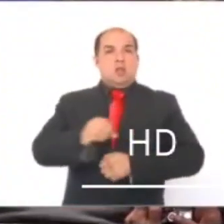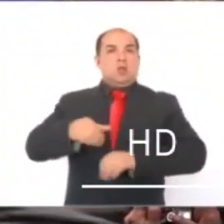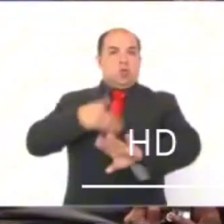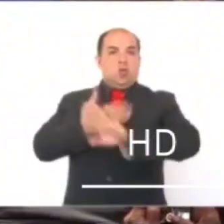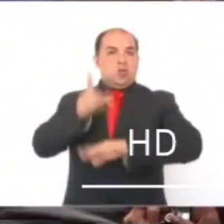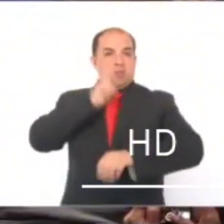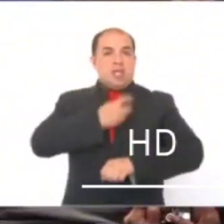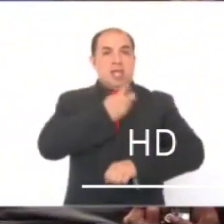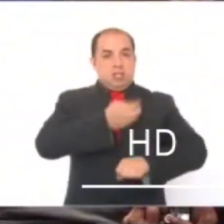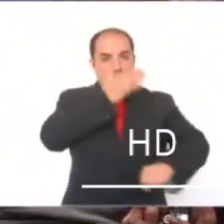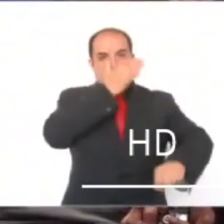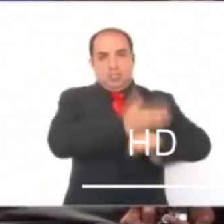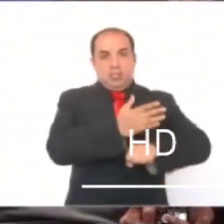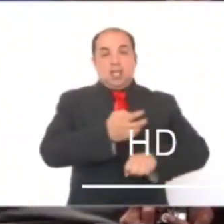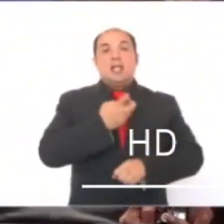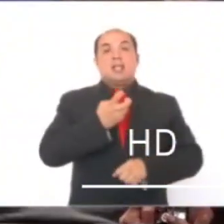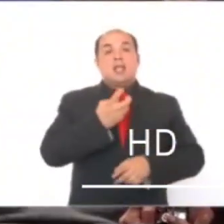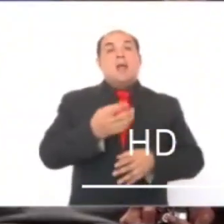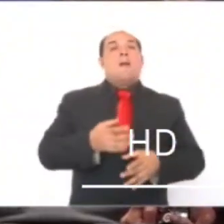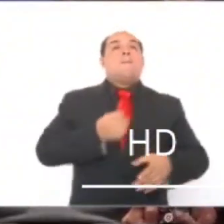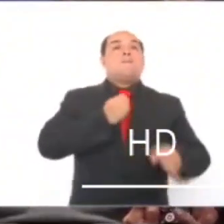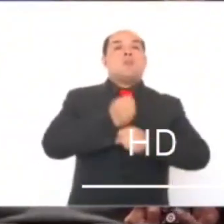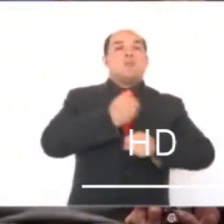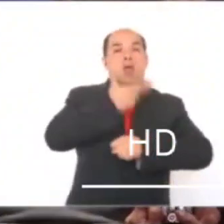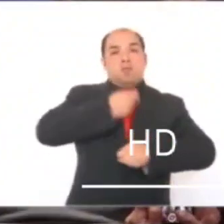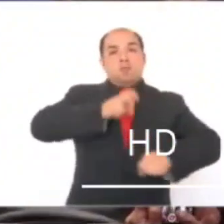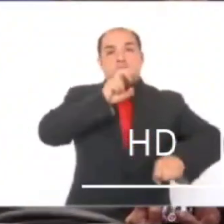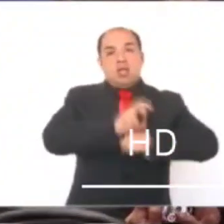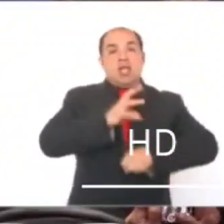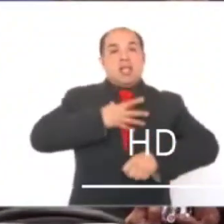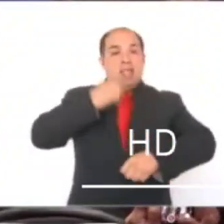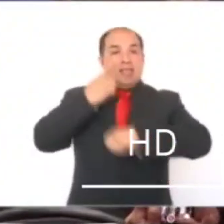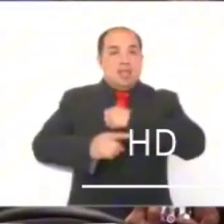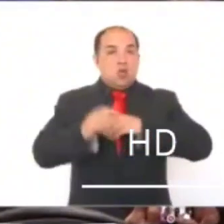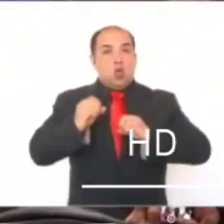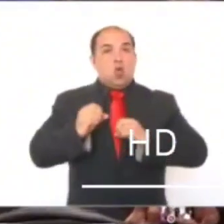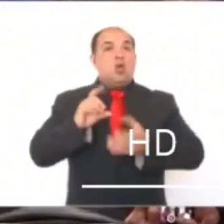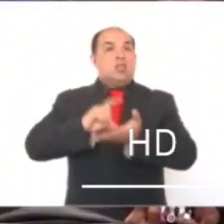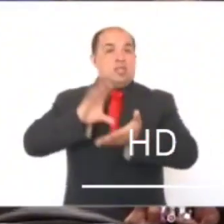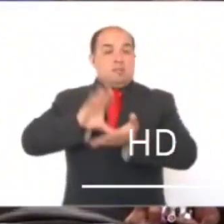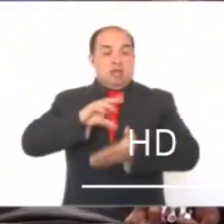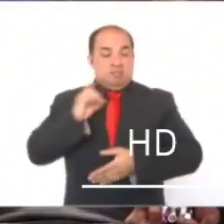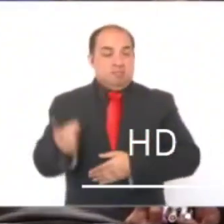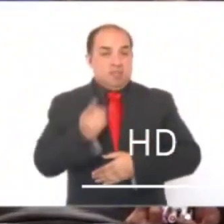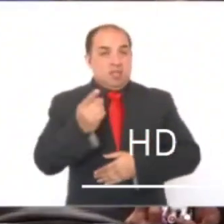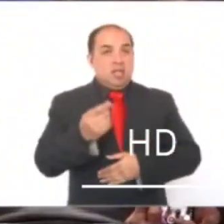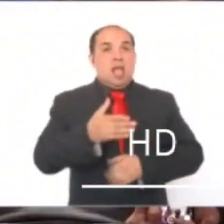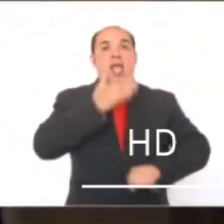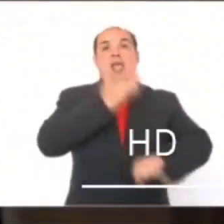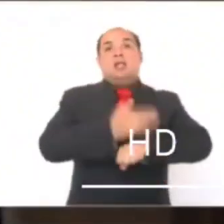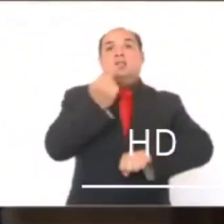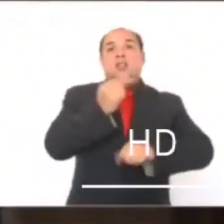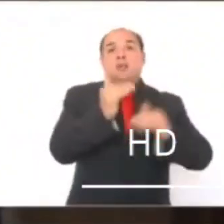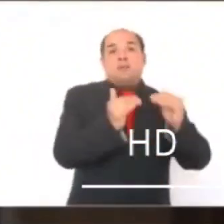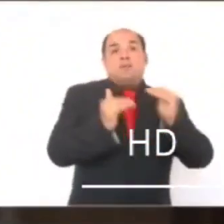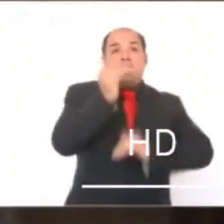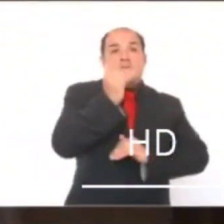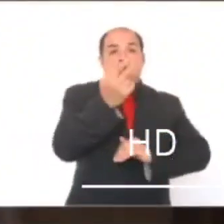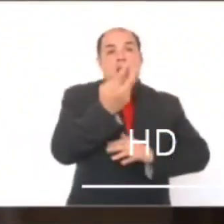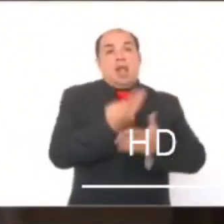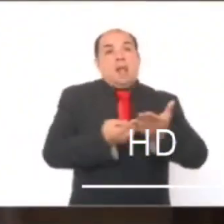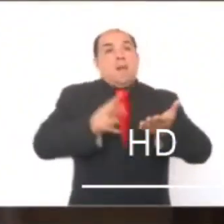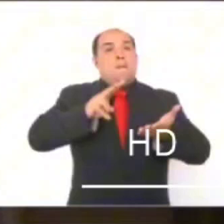violencia machista causa daños o incapacidades permanentes, la pena debe aumentar en una